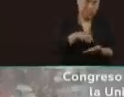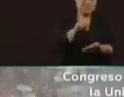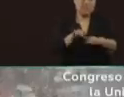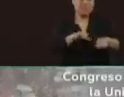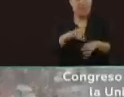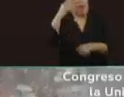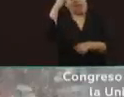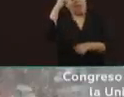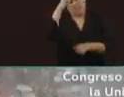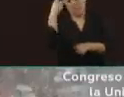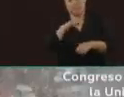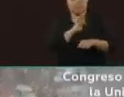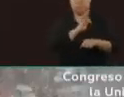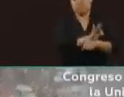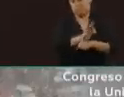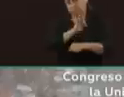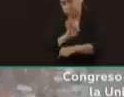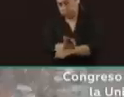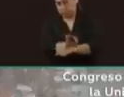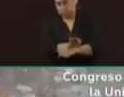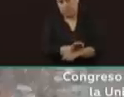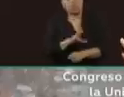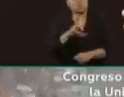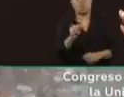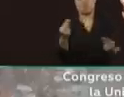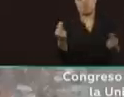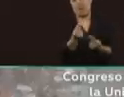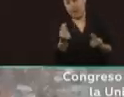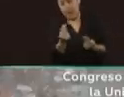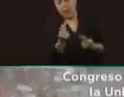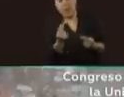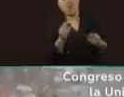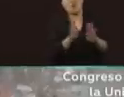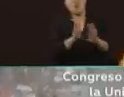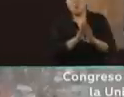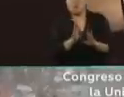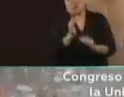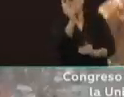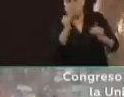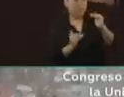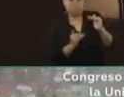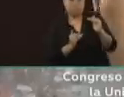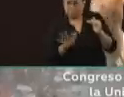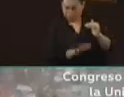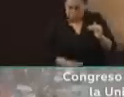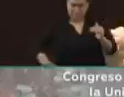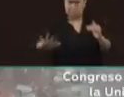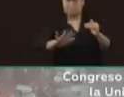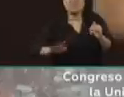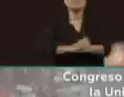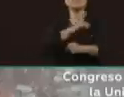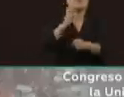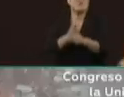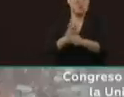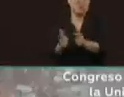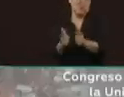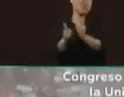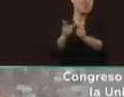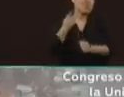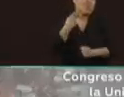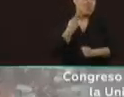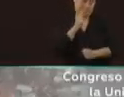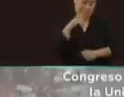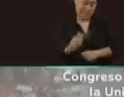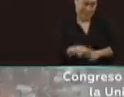de México, sin ceguera ideológica y sin complejos de inferioridad, porque somos la segunda fuerza política de